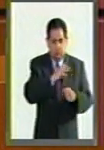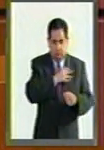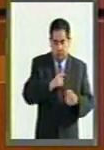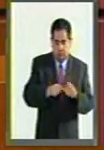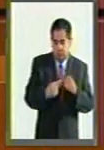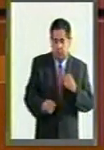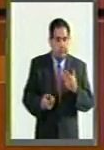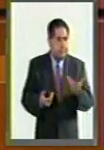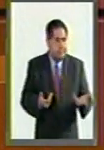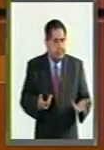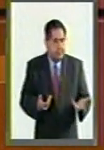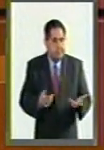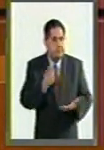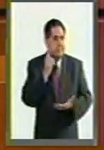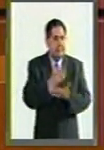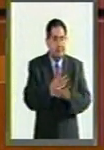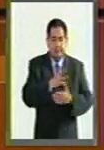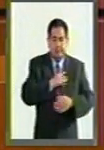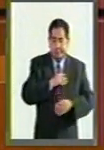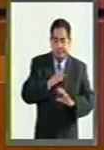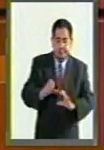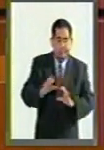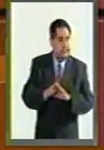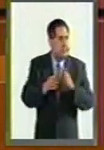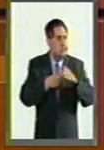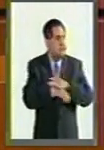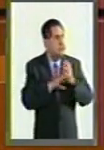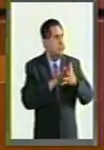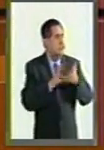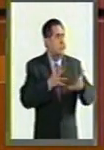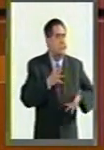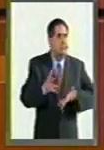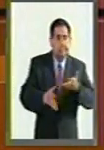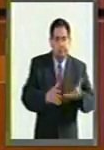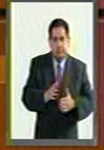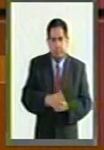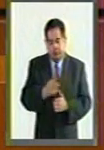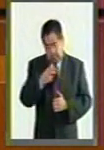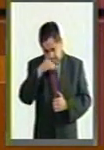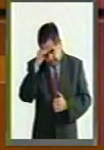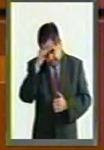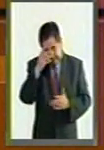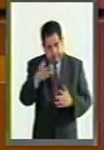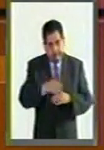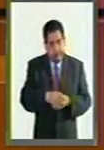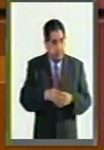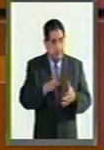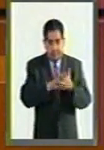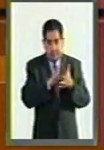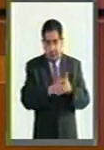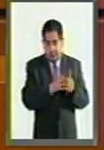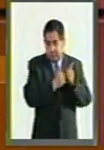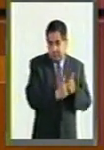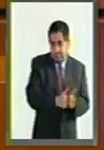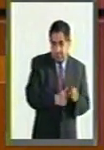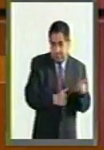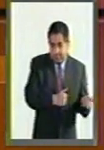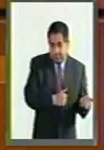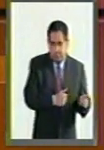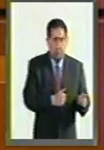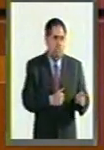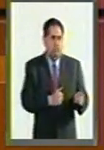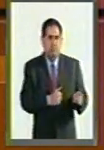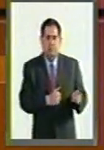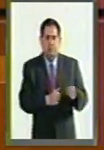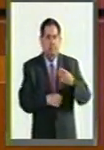por cierto, únicas cuidadoras de sus hijas e hijos, de tal manera que tenerlas en la cárcel representa